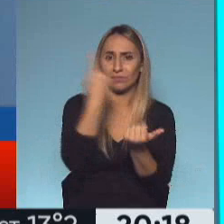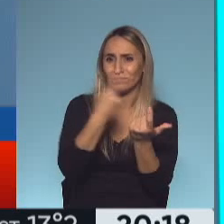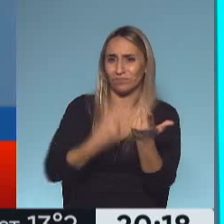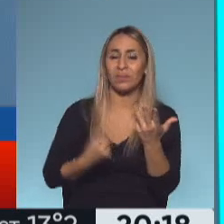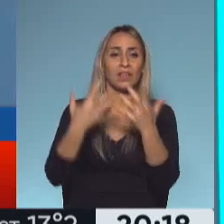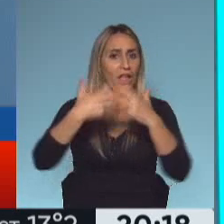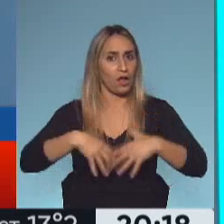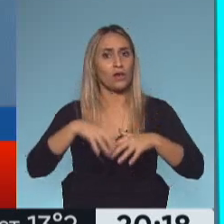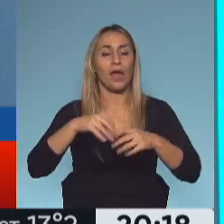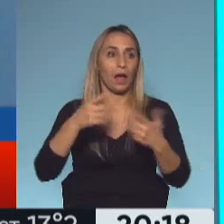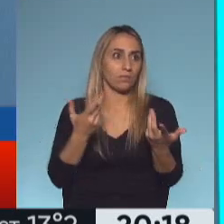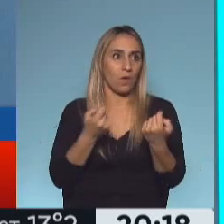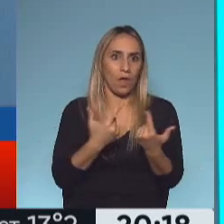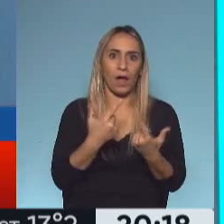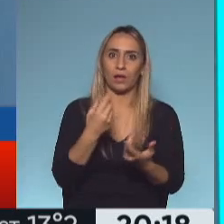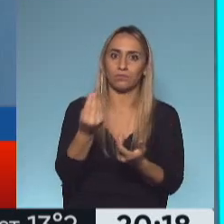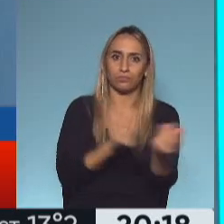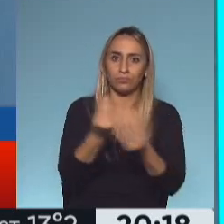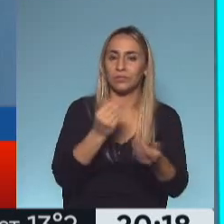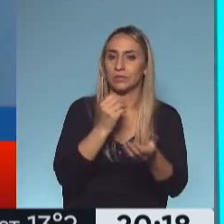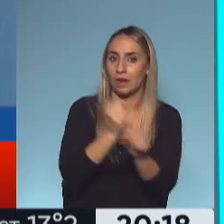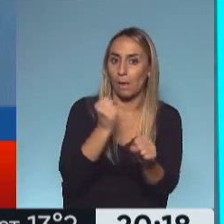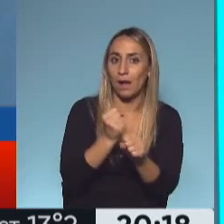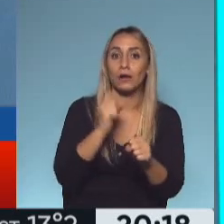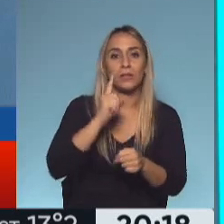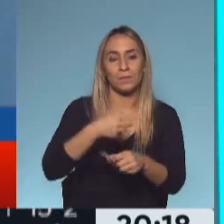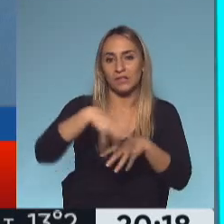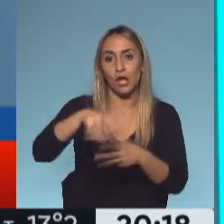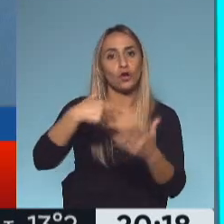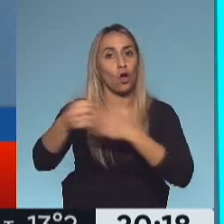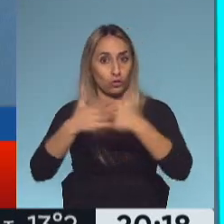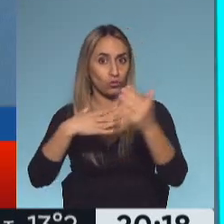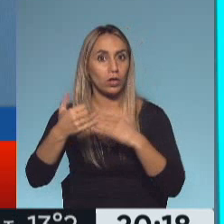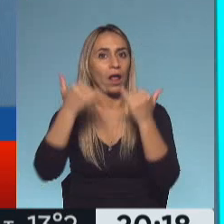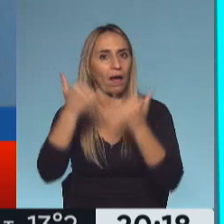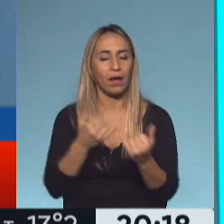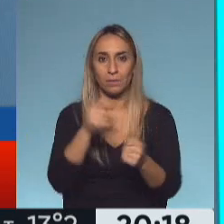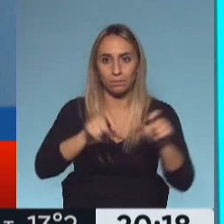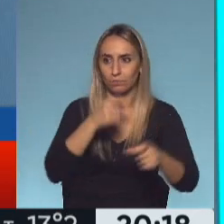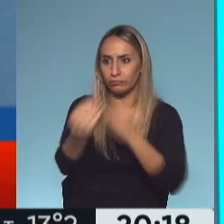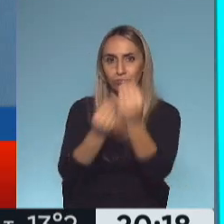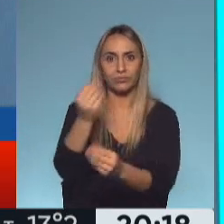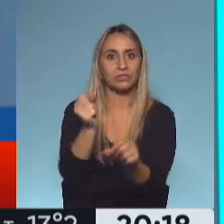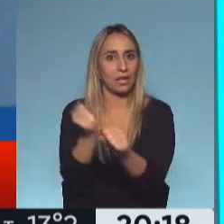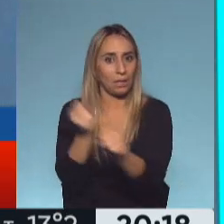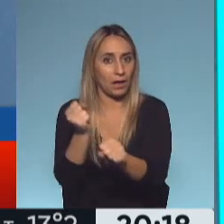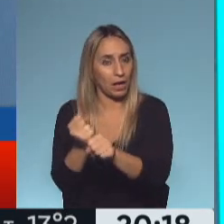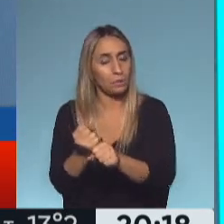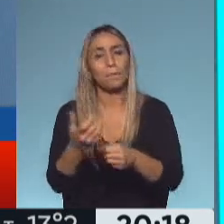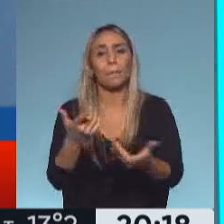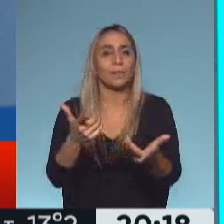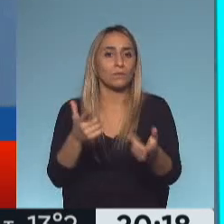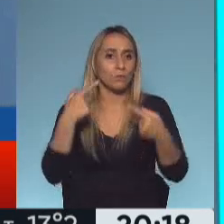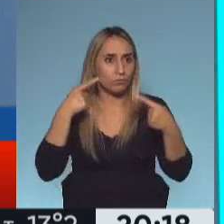mucho empleo, en el sector de la construcción, como veíamos recién. Entonces digo, este es el camino, es crecer y en base a ese crecimiento